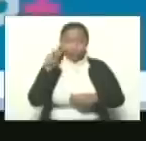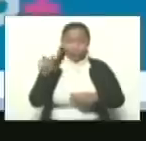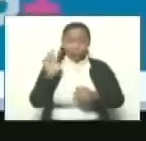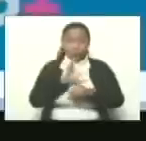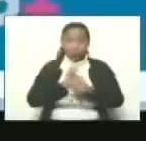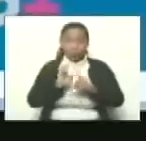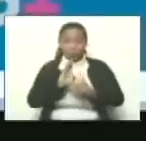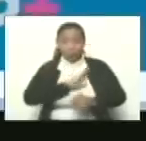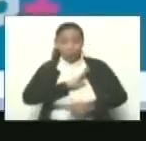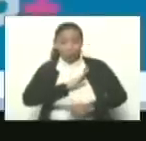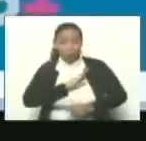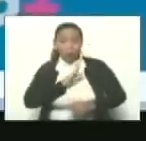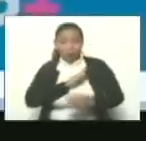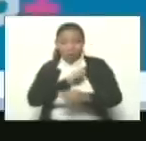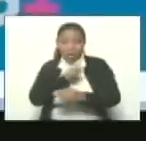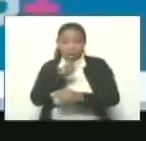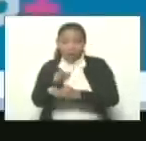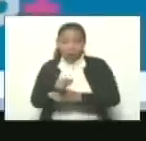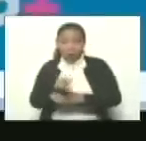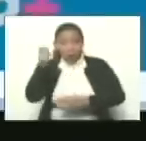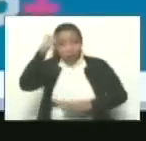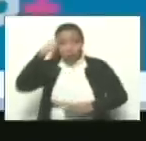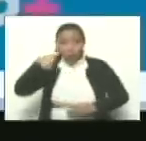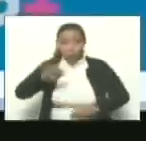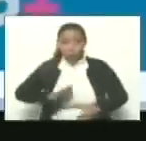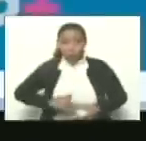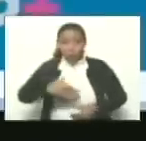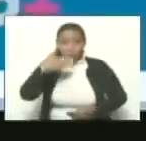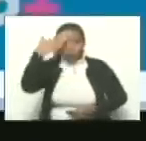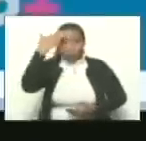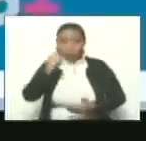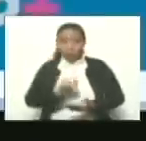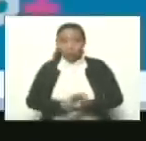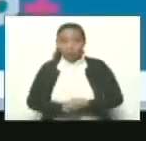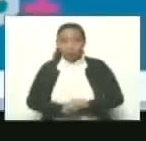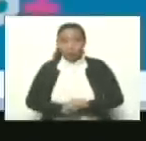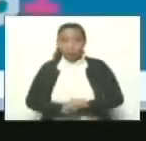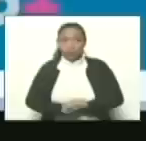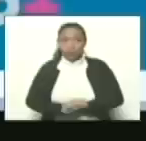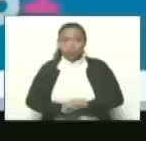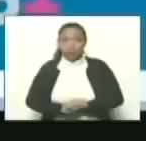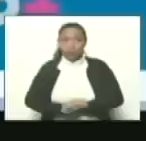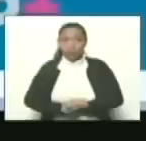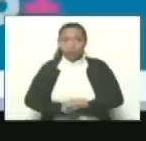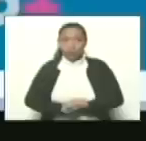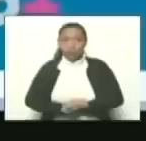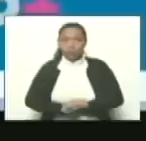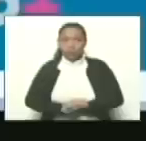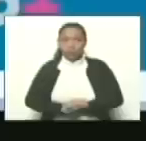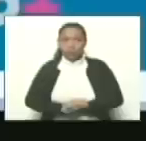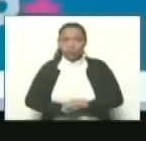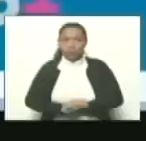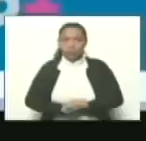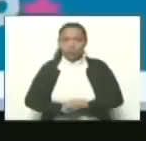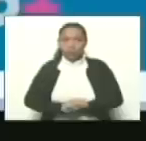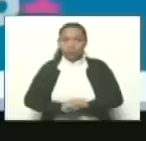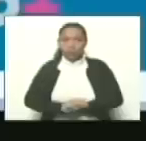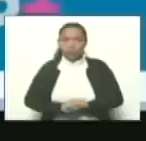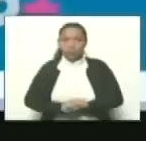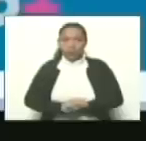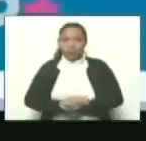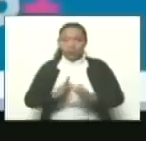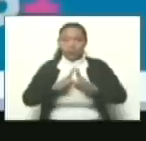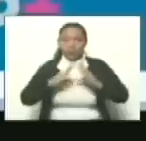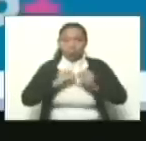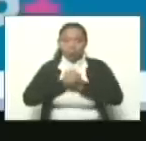nosotros amamos a los pueblos árabes, respaldamos la causa árabe de liberación y recibimos con amor todo el